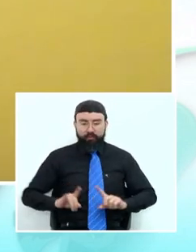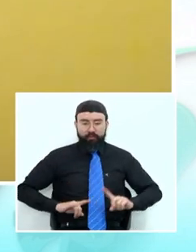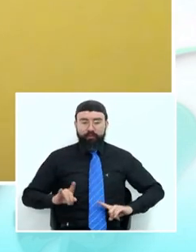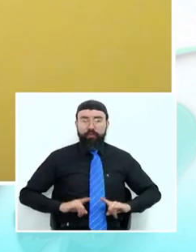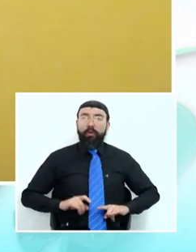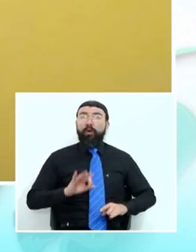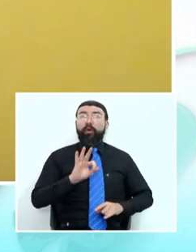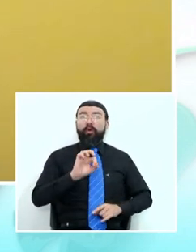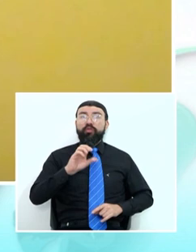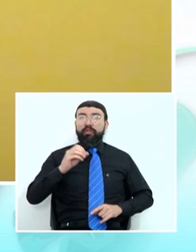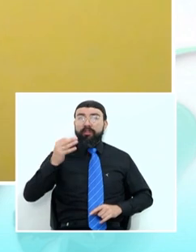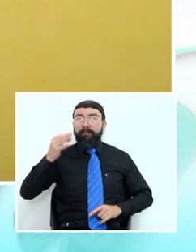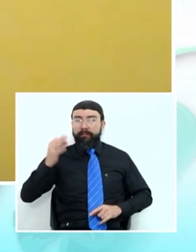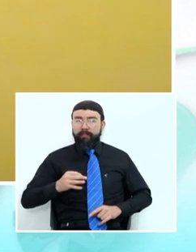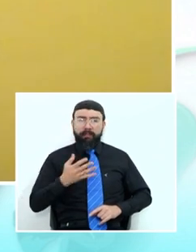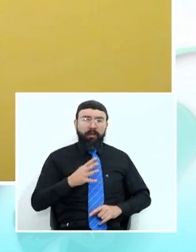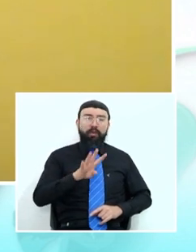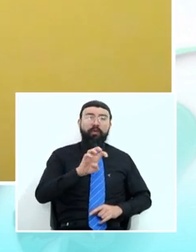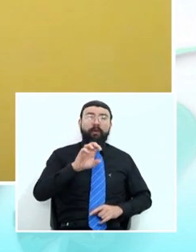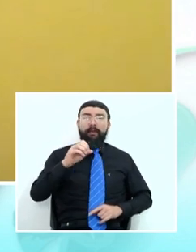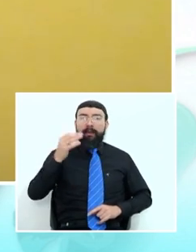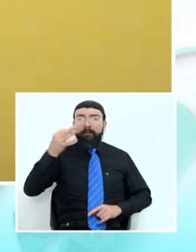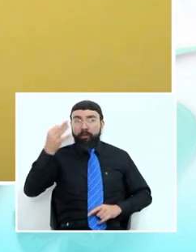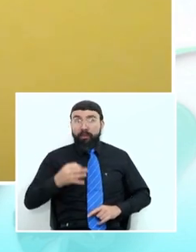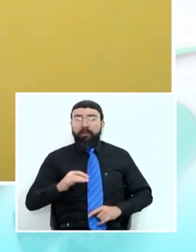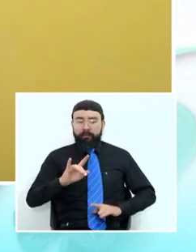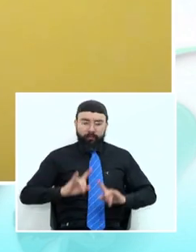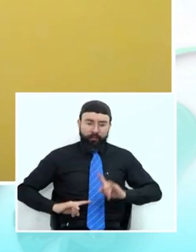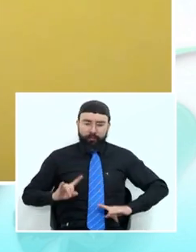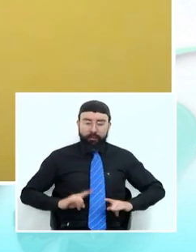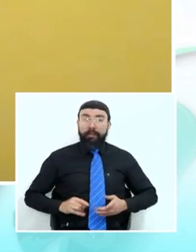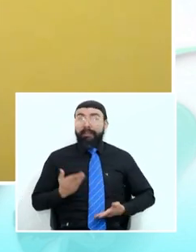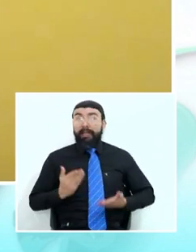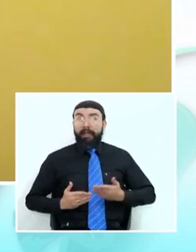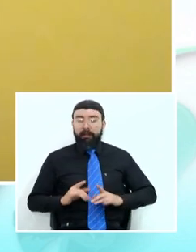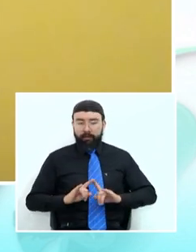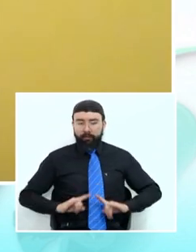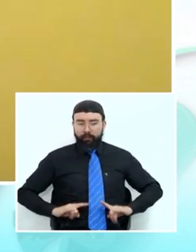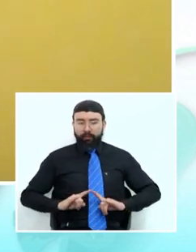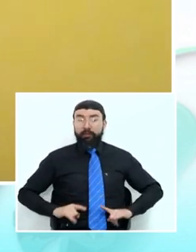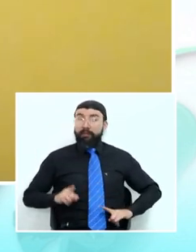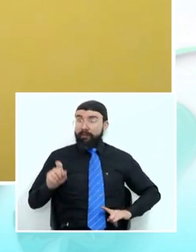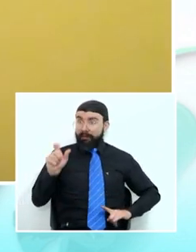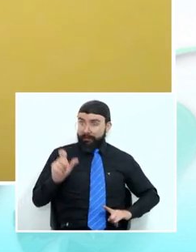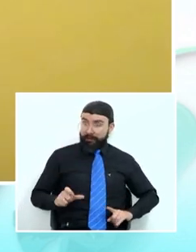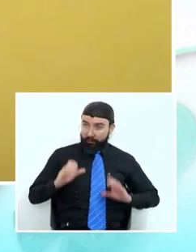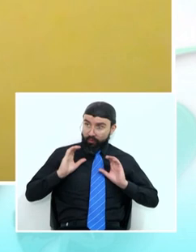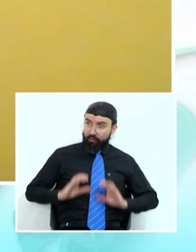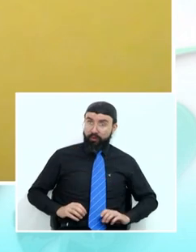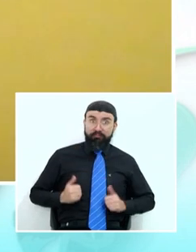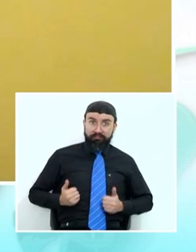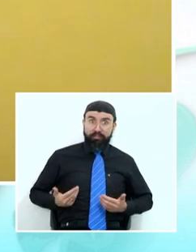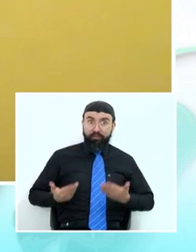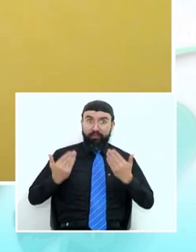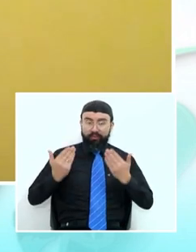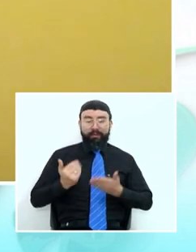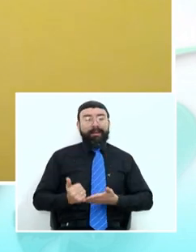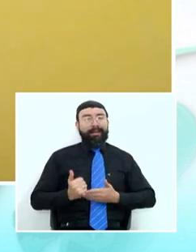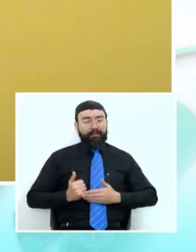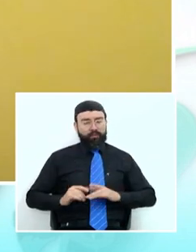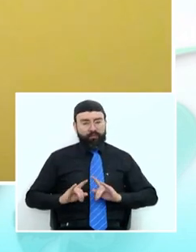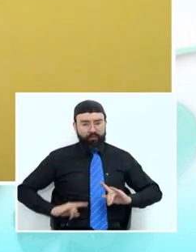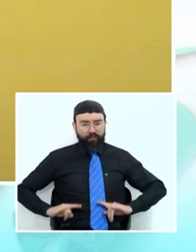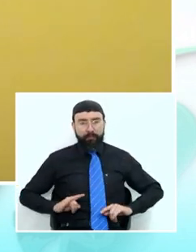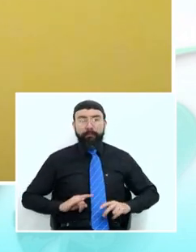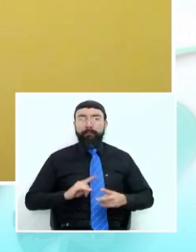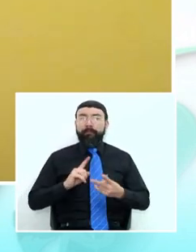un 90%, dependiendo la absorción que tenga el paciente. Luego tenemos una fruta que es